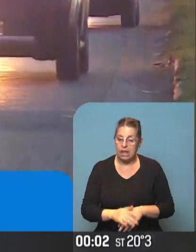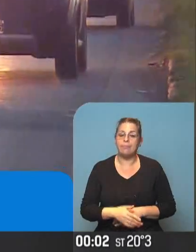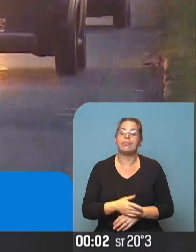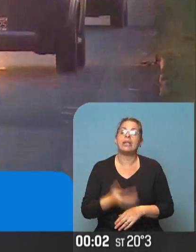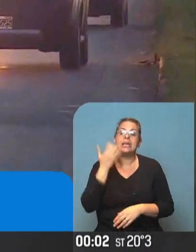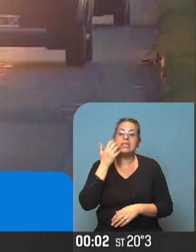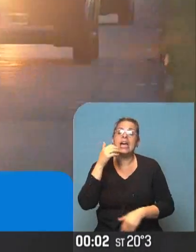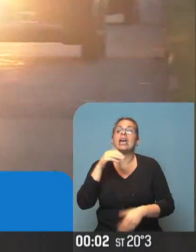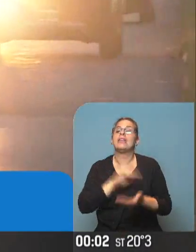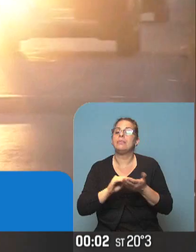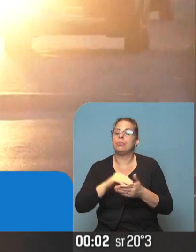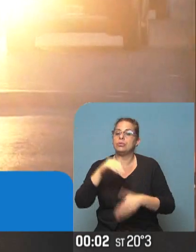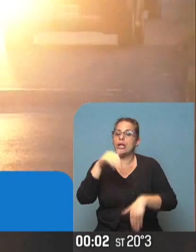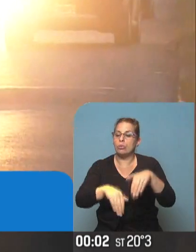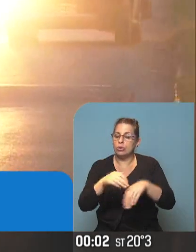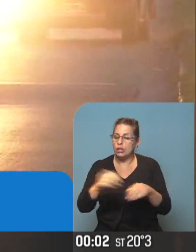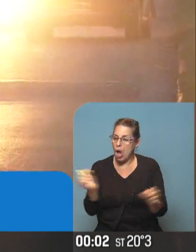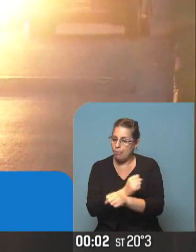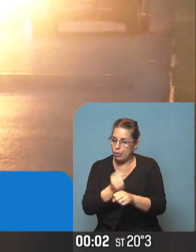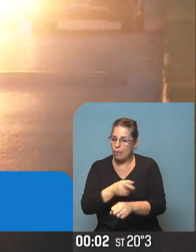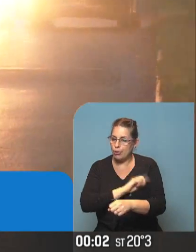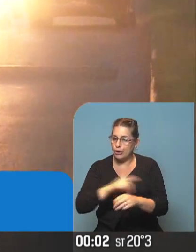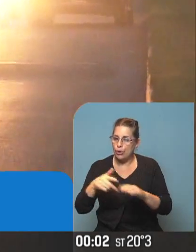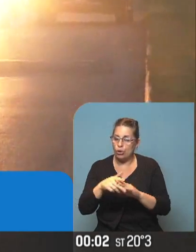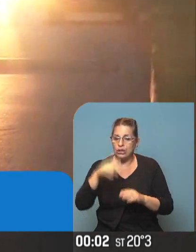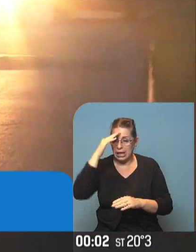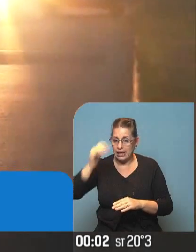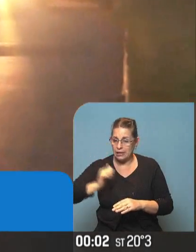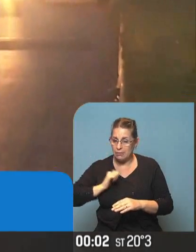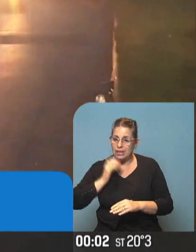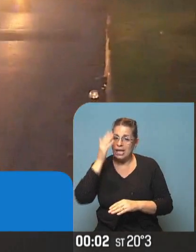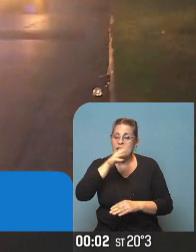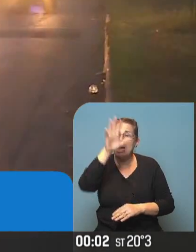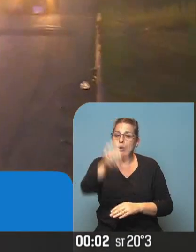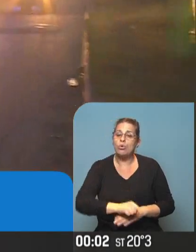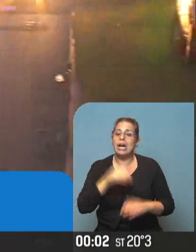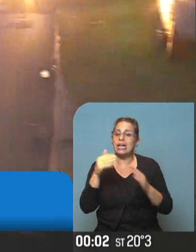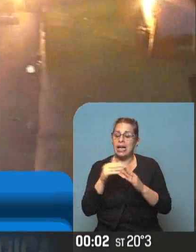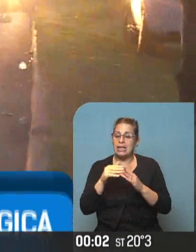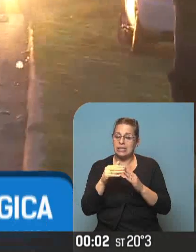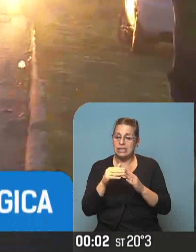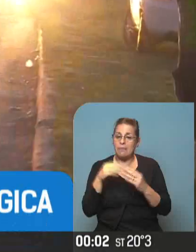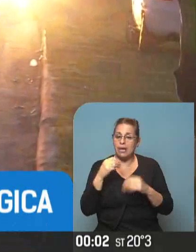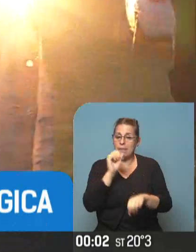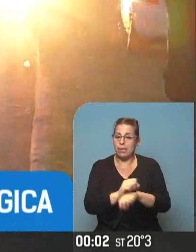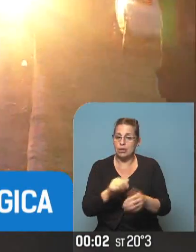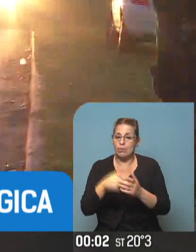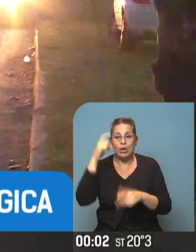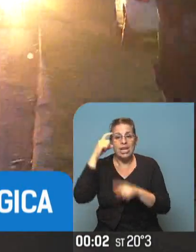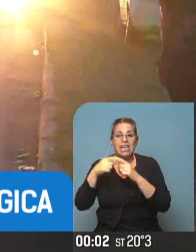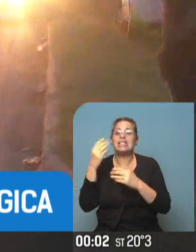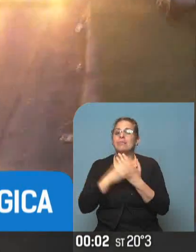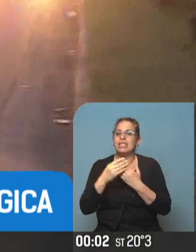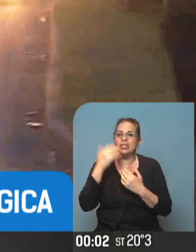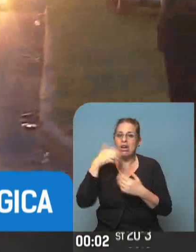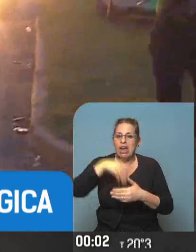desafuero aprobado en la Cámara de Diputados, la Gendarmería fue a su casa a detenerlo, pero el exministro ya no estaba en su domicilio. De hecho, se